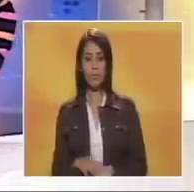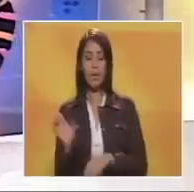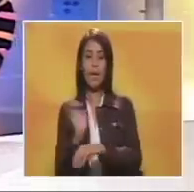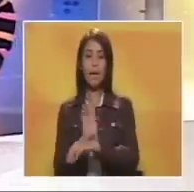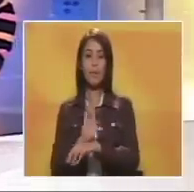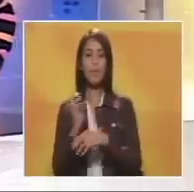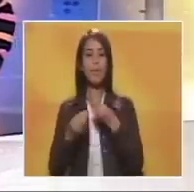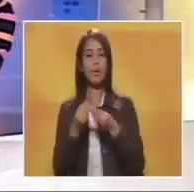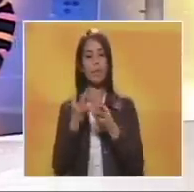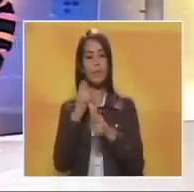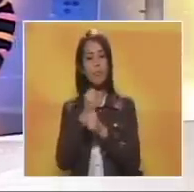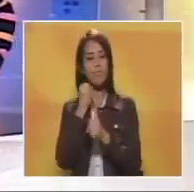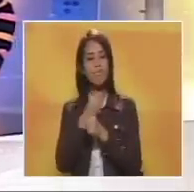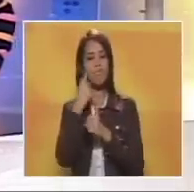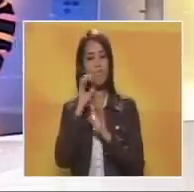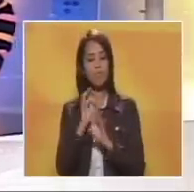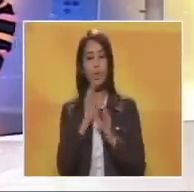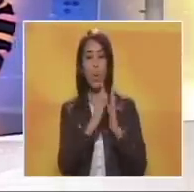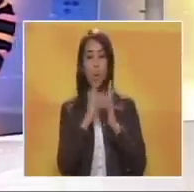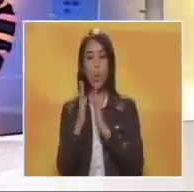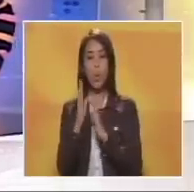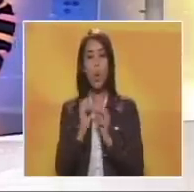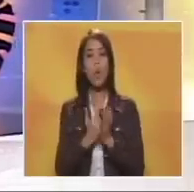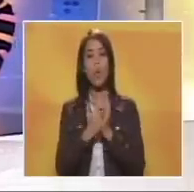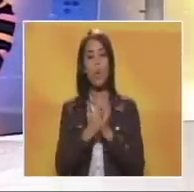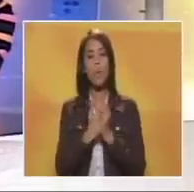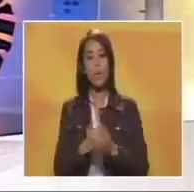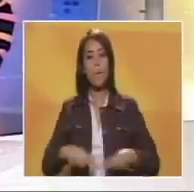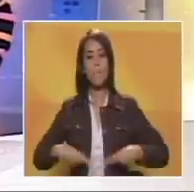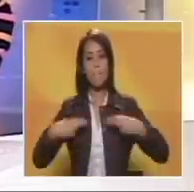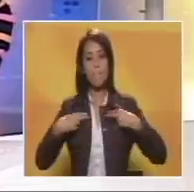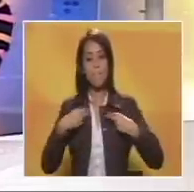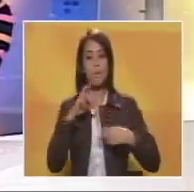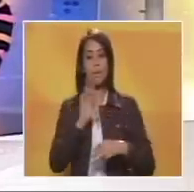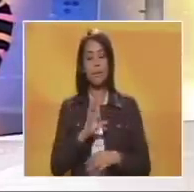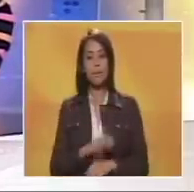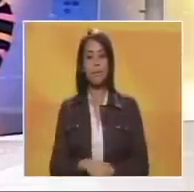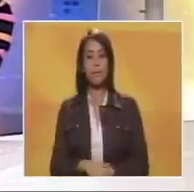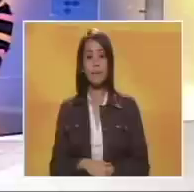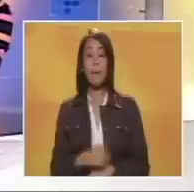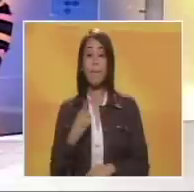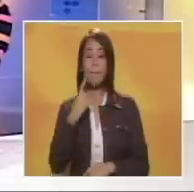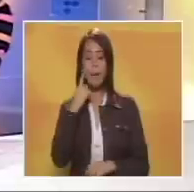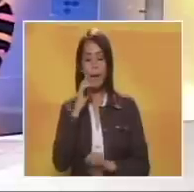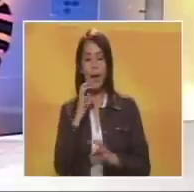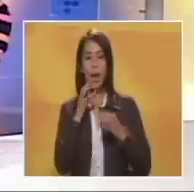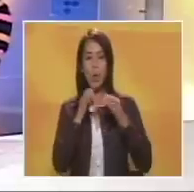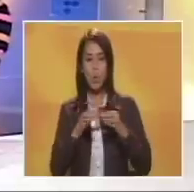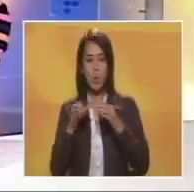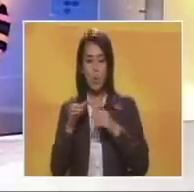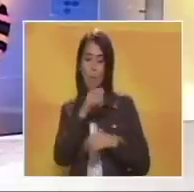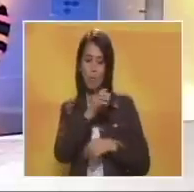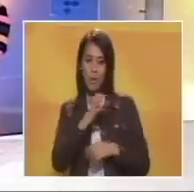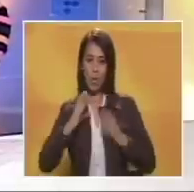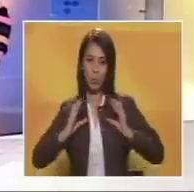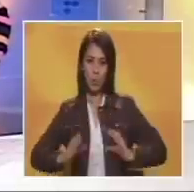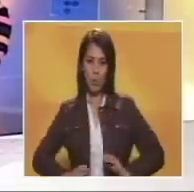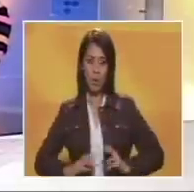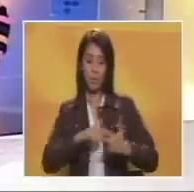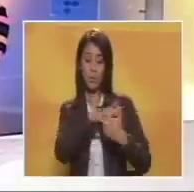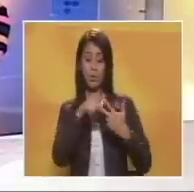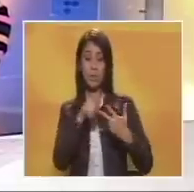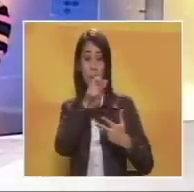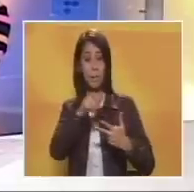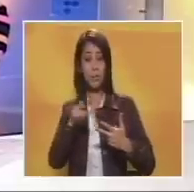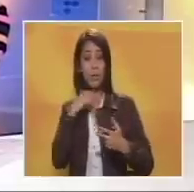Ecuador realiza gestiones con organizaciones humanitarias internacionales para la recuperación de los cuerpos de los 3 miembros del equipo de prensa del